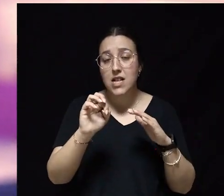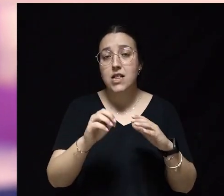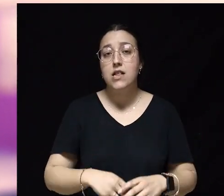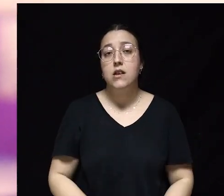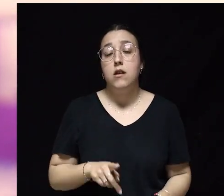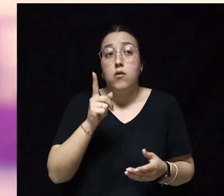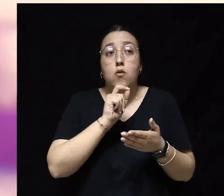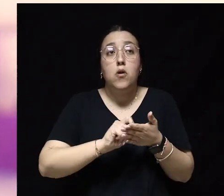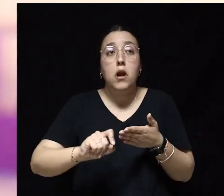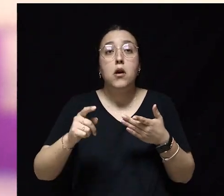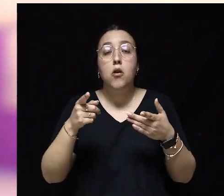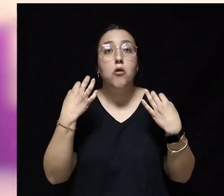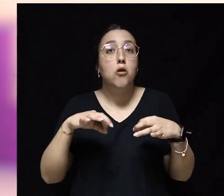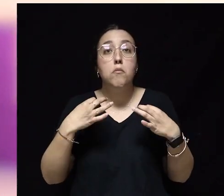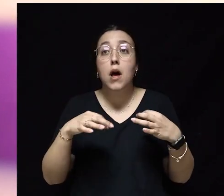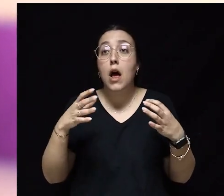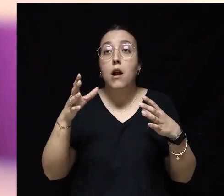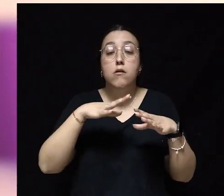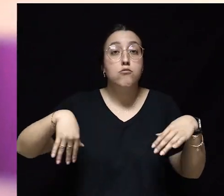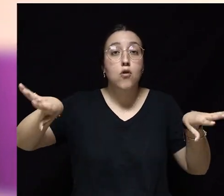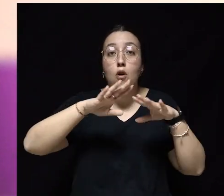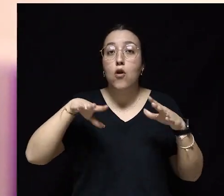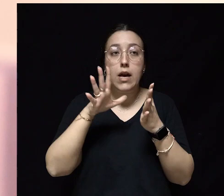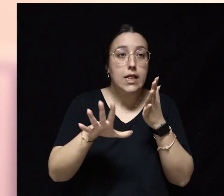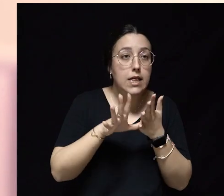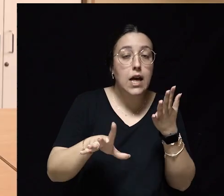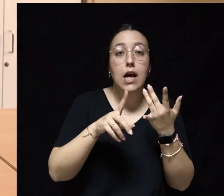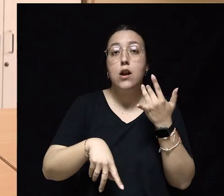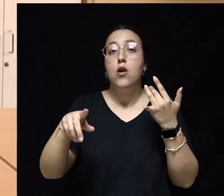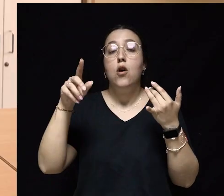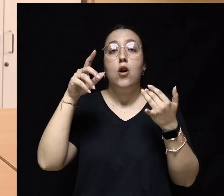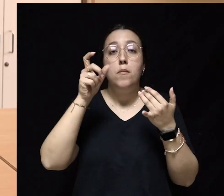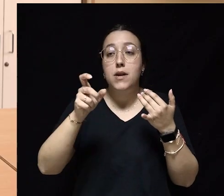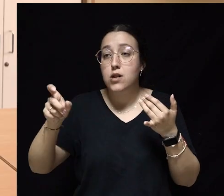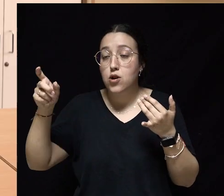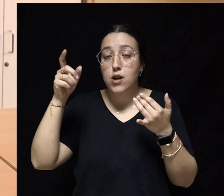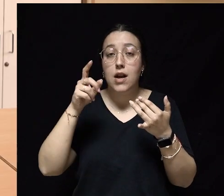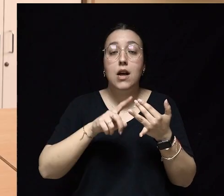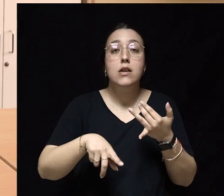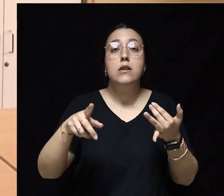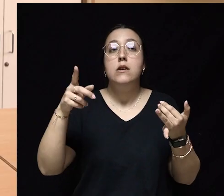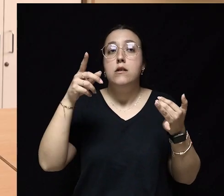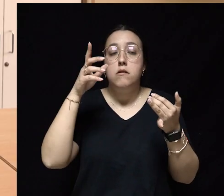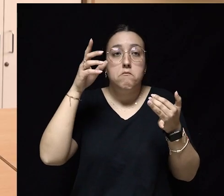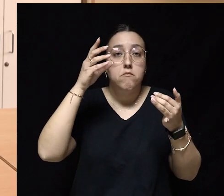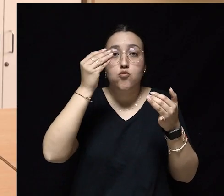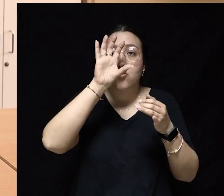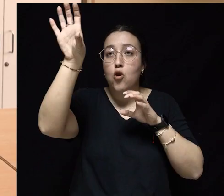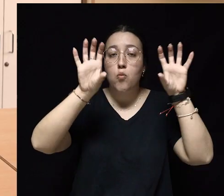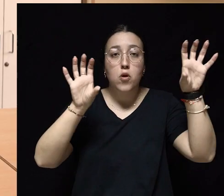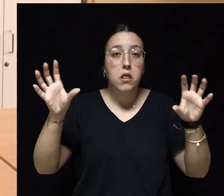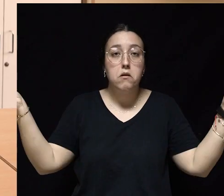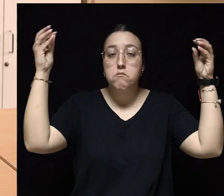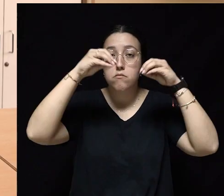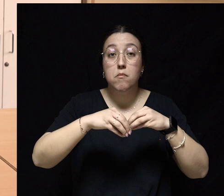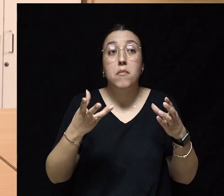creó en los años 70 y era una escuela en la que convivían gente paya y